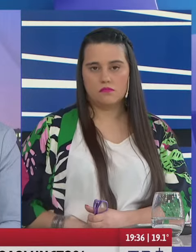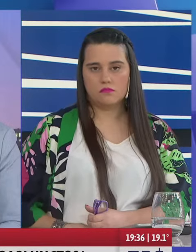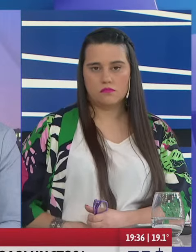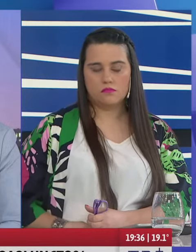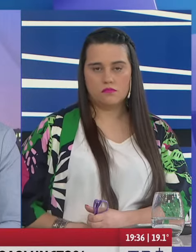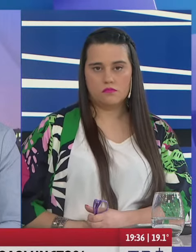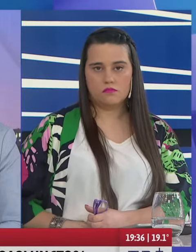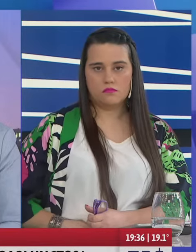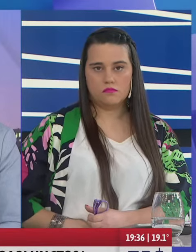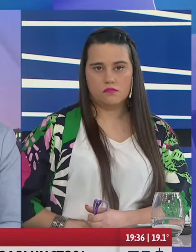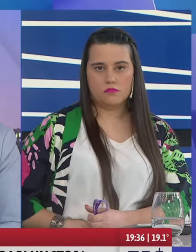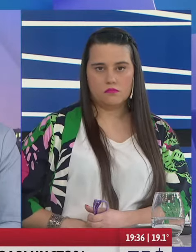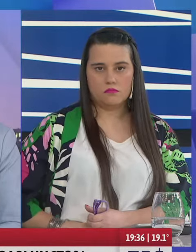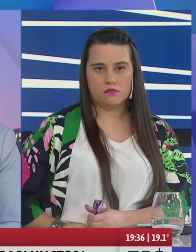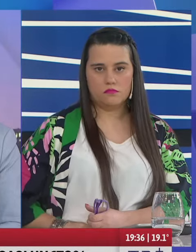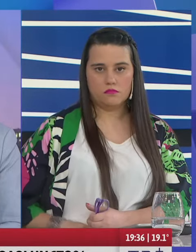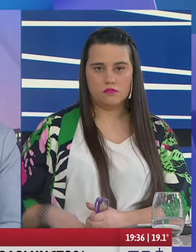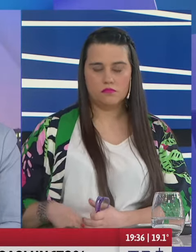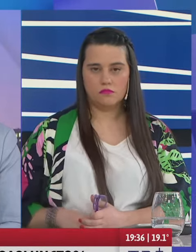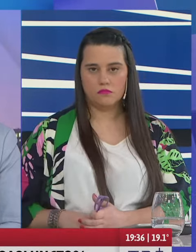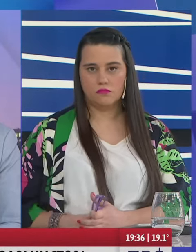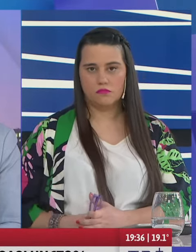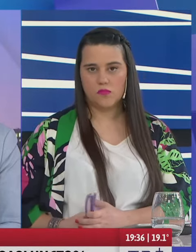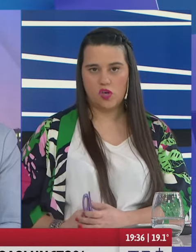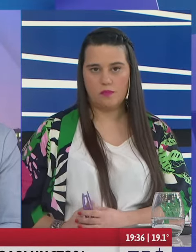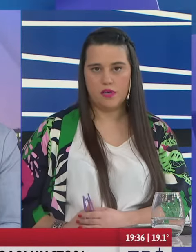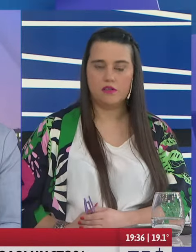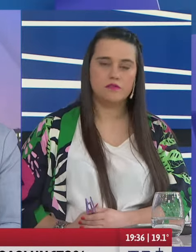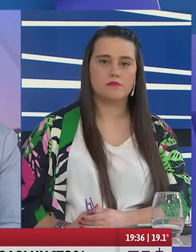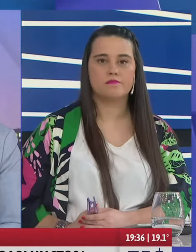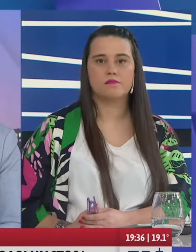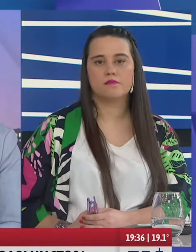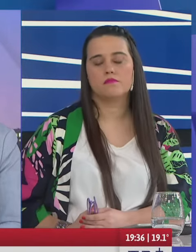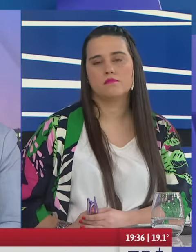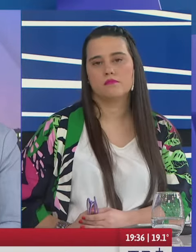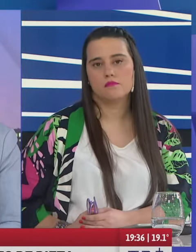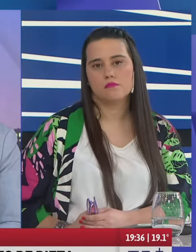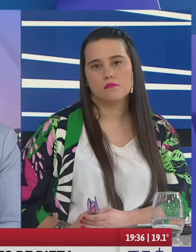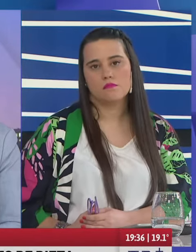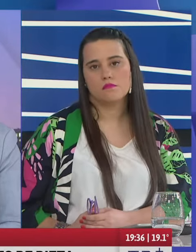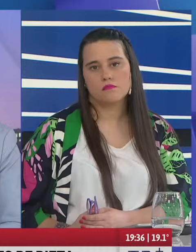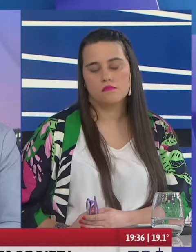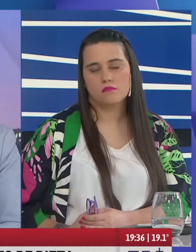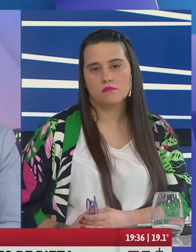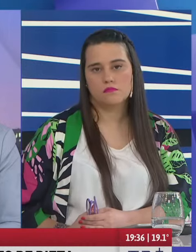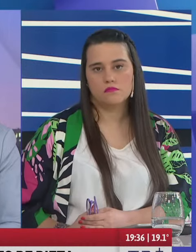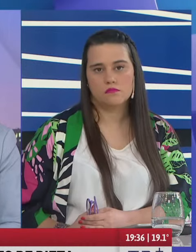querían aumentarte hasta 77 millones de pesos. Epa. Y el presidente de la nación dijo,